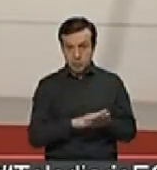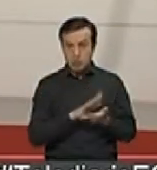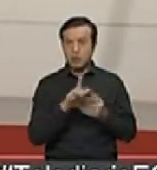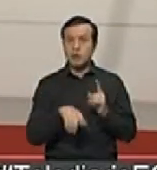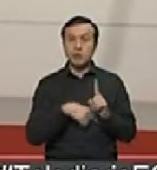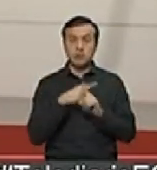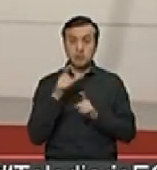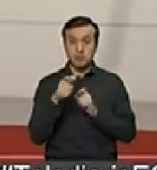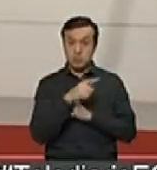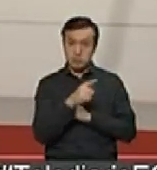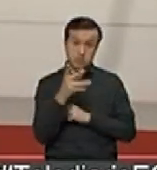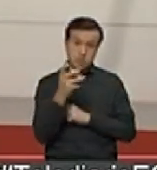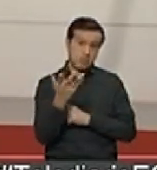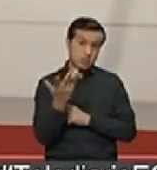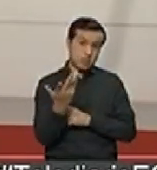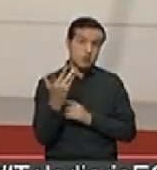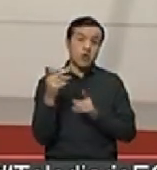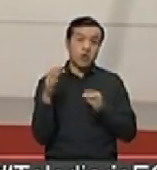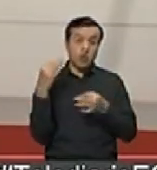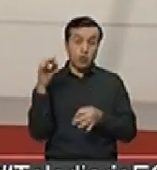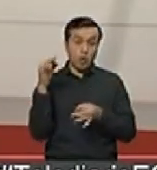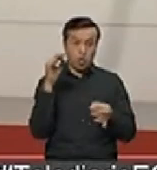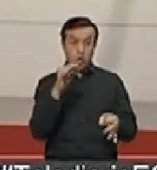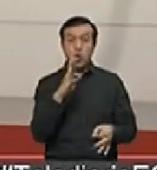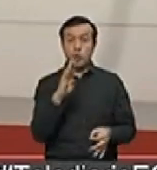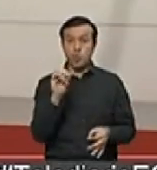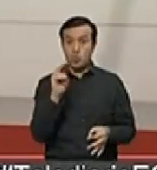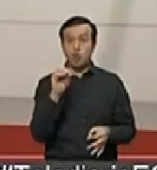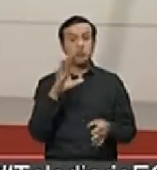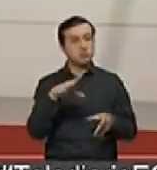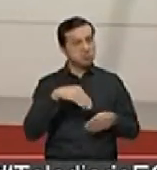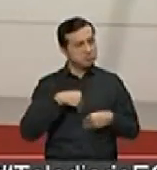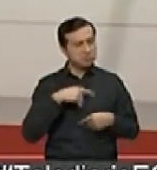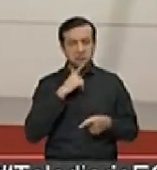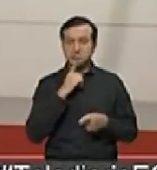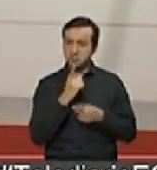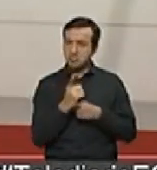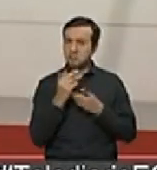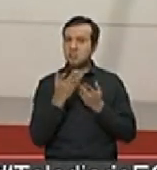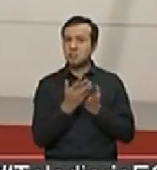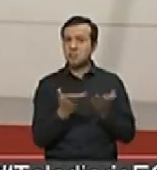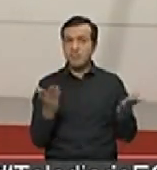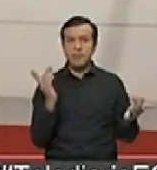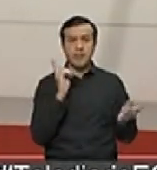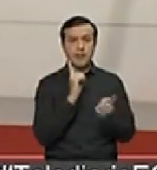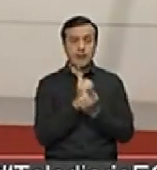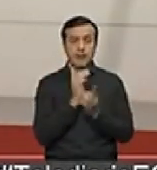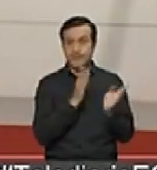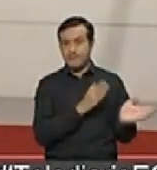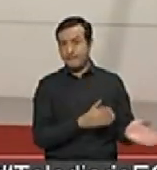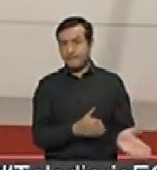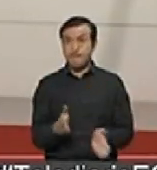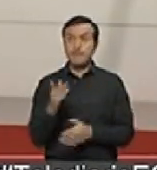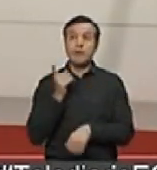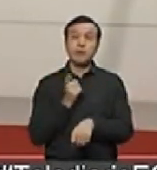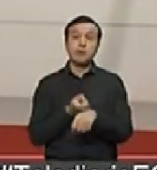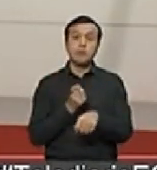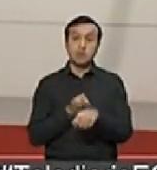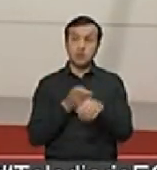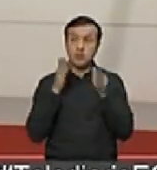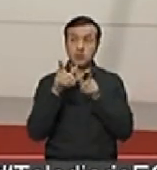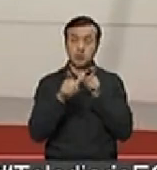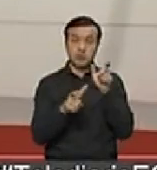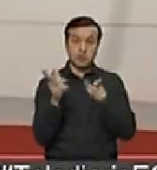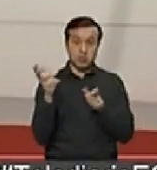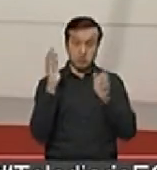manera los que quieran manejarse a través de los bonos, también serán receptados los mismos a través de ventanillas que están establecidas específicamente para la atención